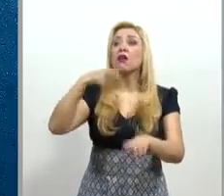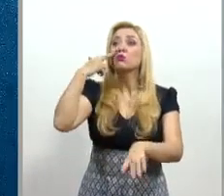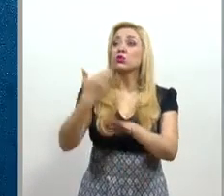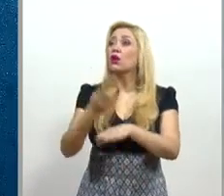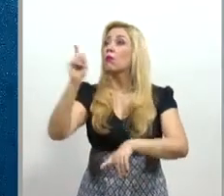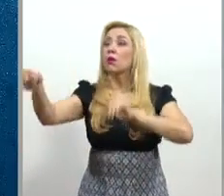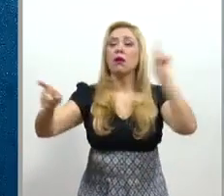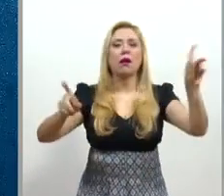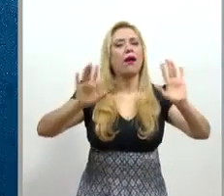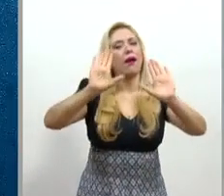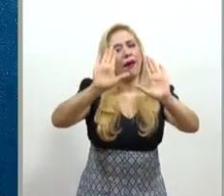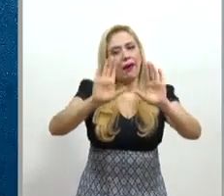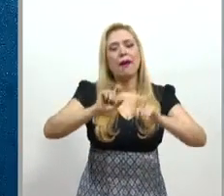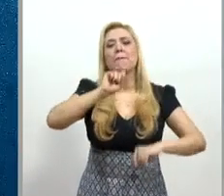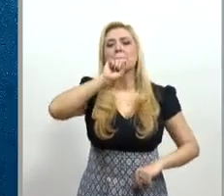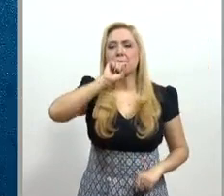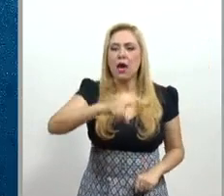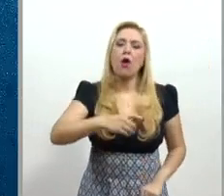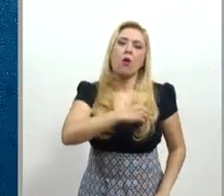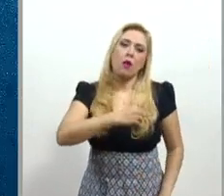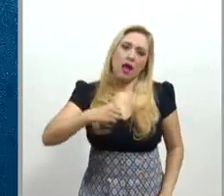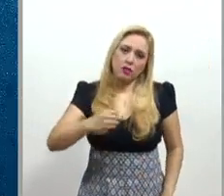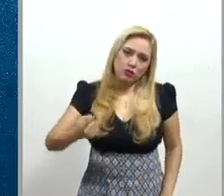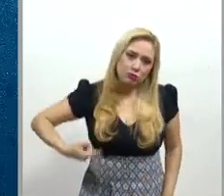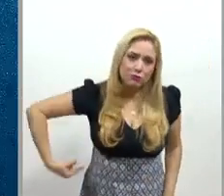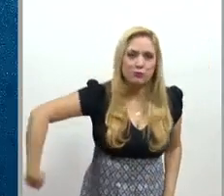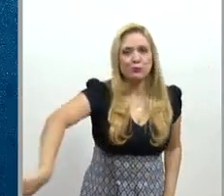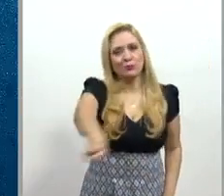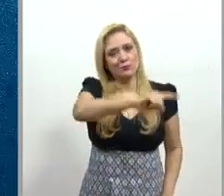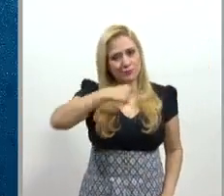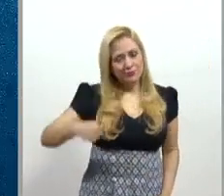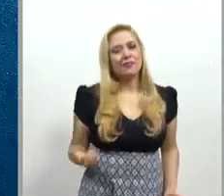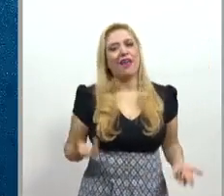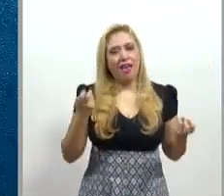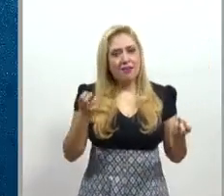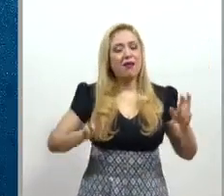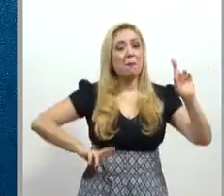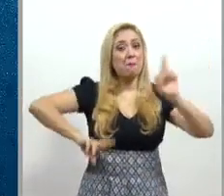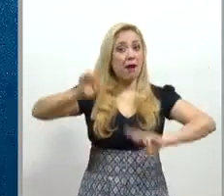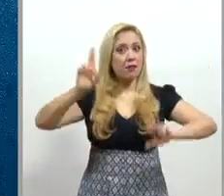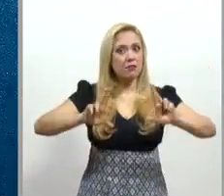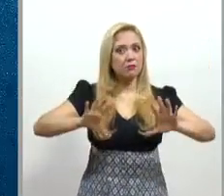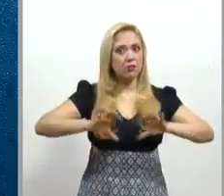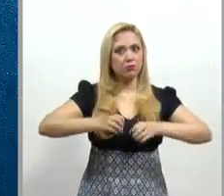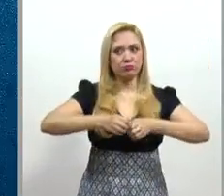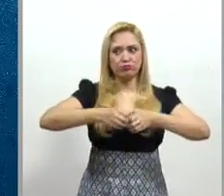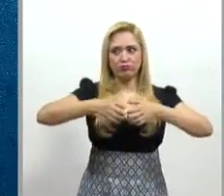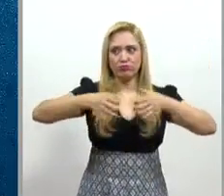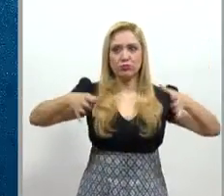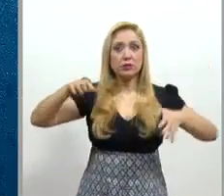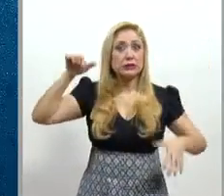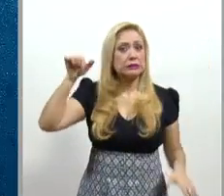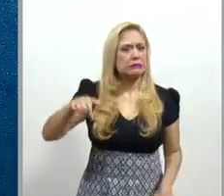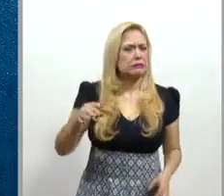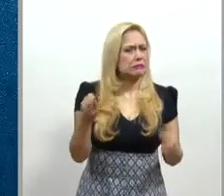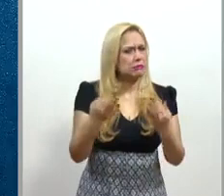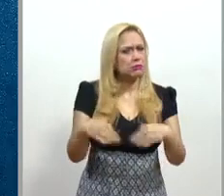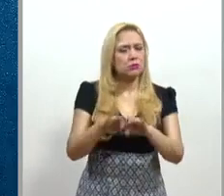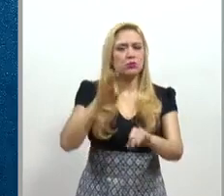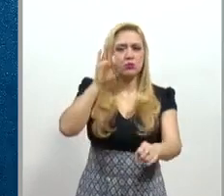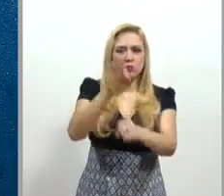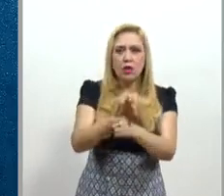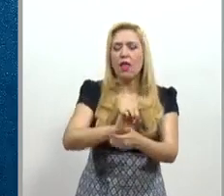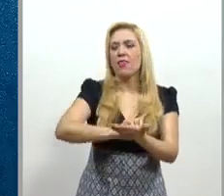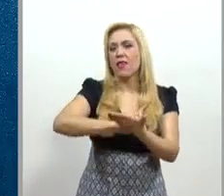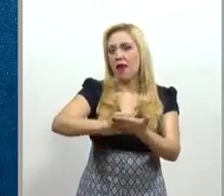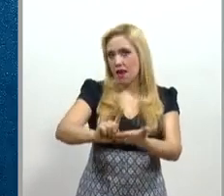sino fundamentalmente en términos de obligaciones. Entonces, esta participación ciudadana se vuelve también una piedra angular en la protección del derecho